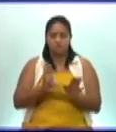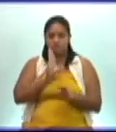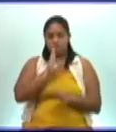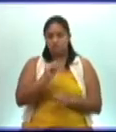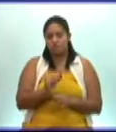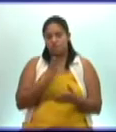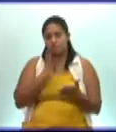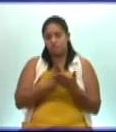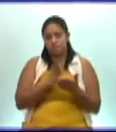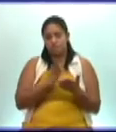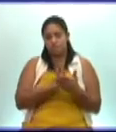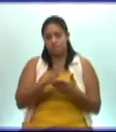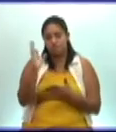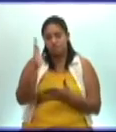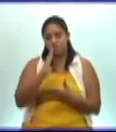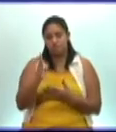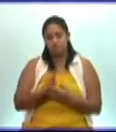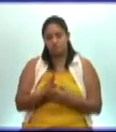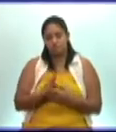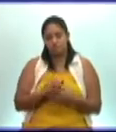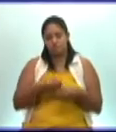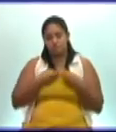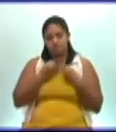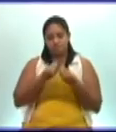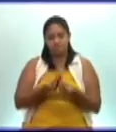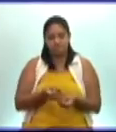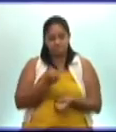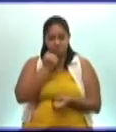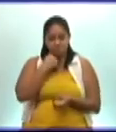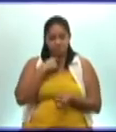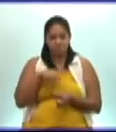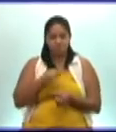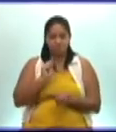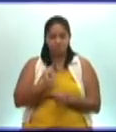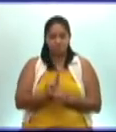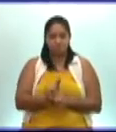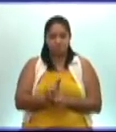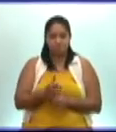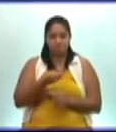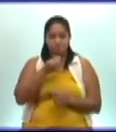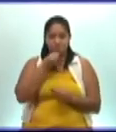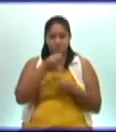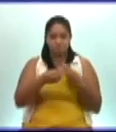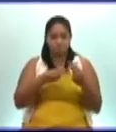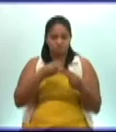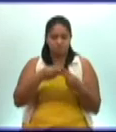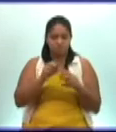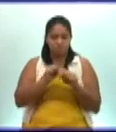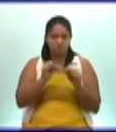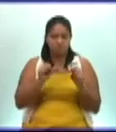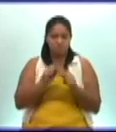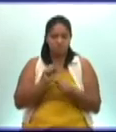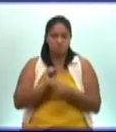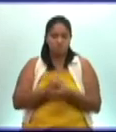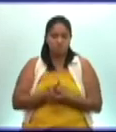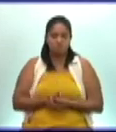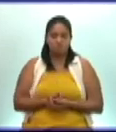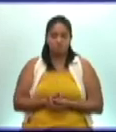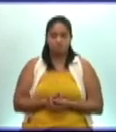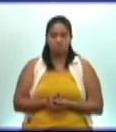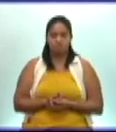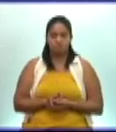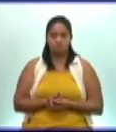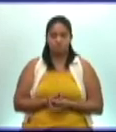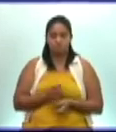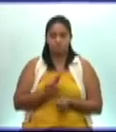entonces darían una opción más para que usted opere según las situaciones. Es decir, que entonces